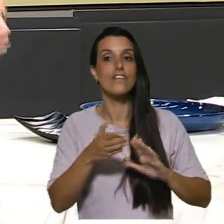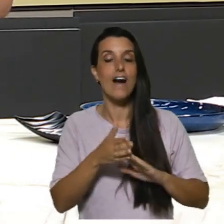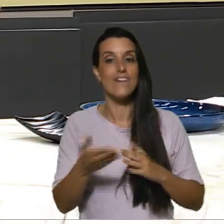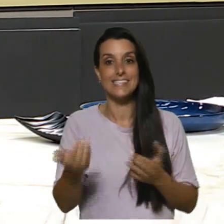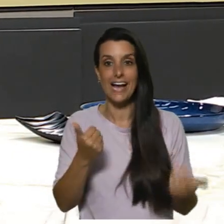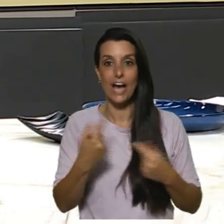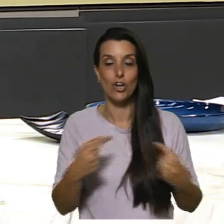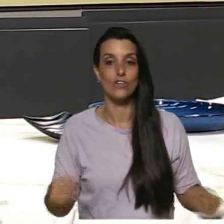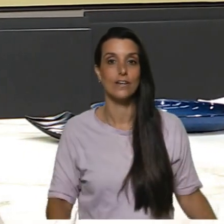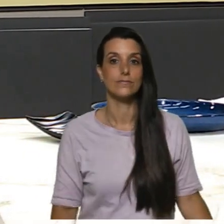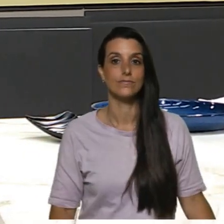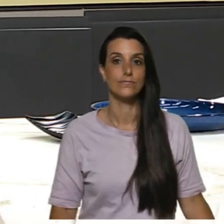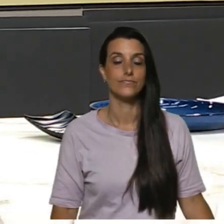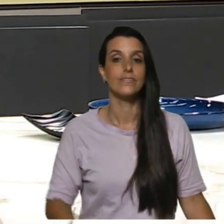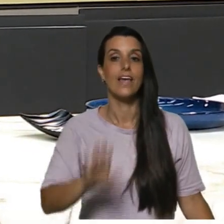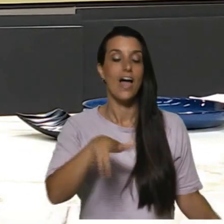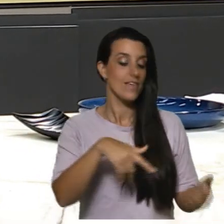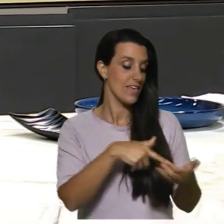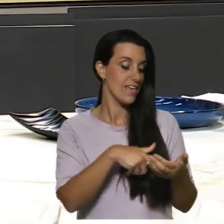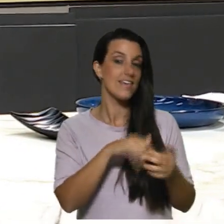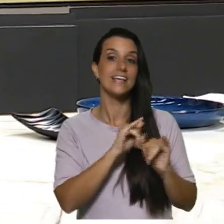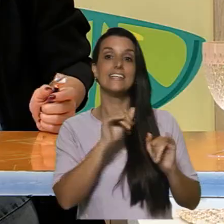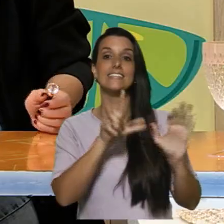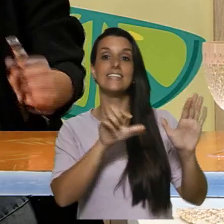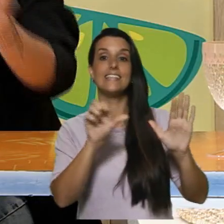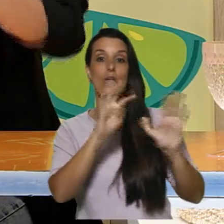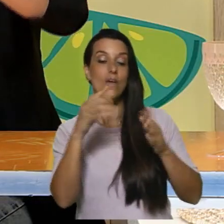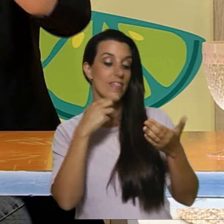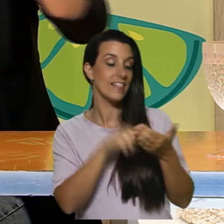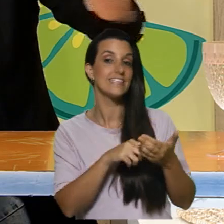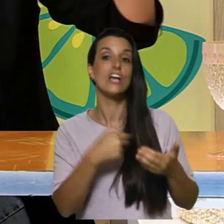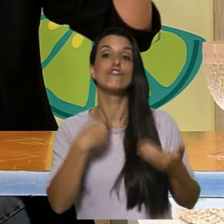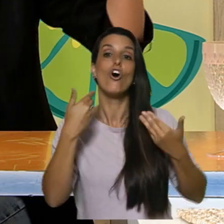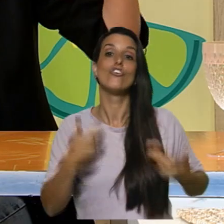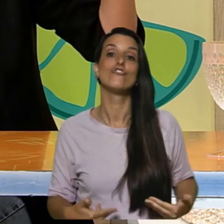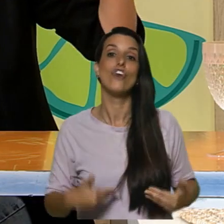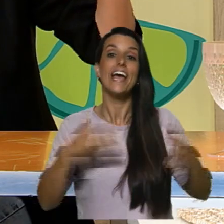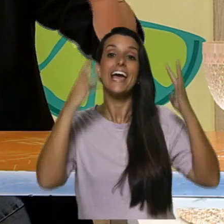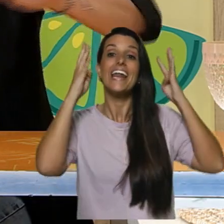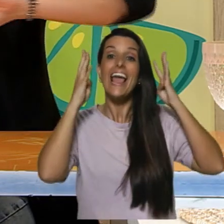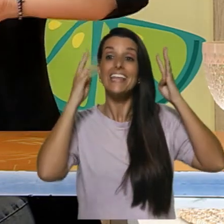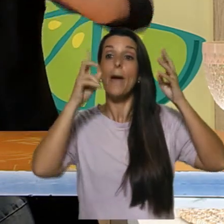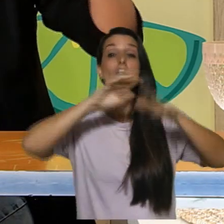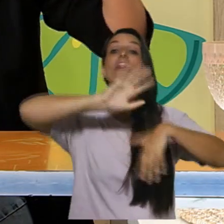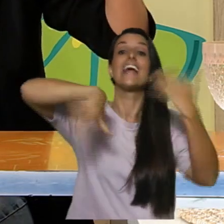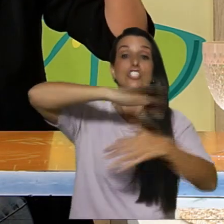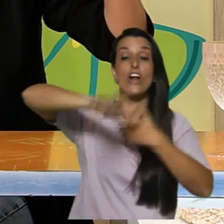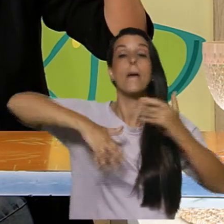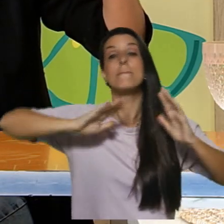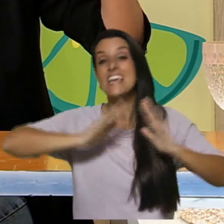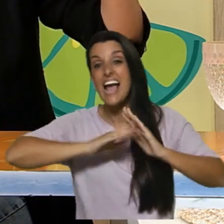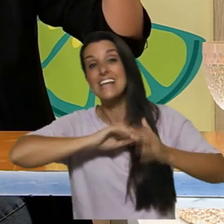despejando. Despejamos. Por aquí nos manda quien está en el 769, nos dice, soy la reina del desorden. Mi casa es